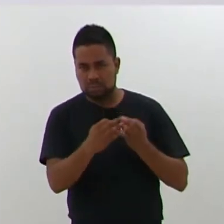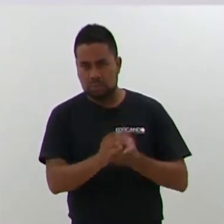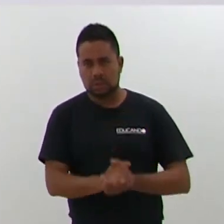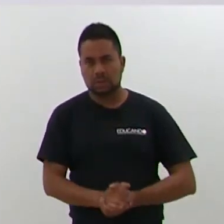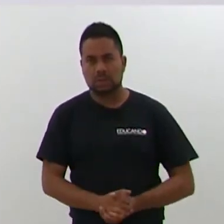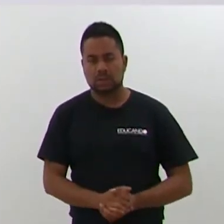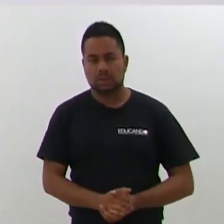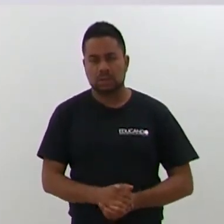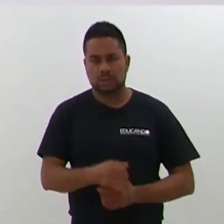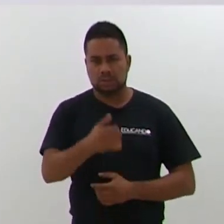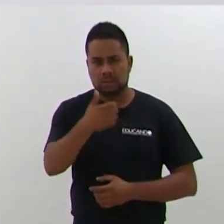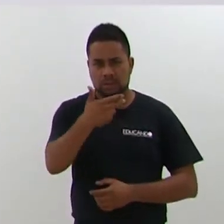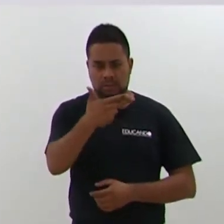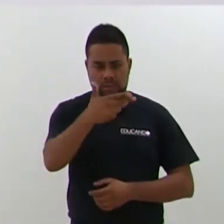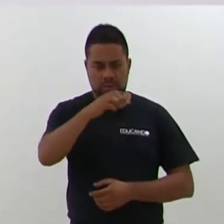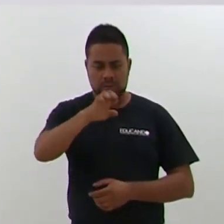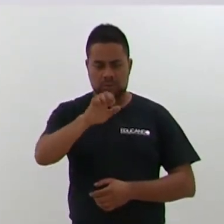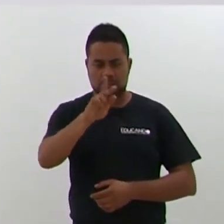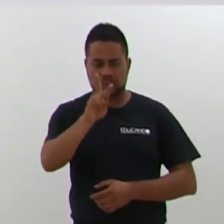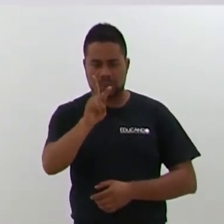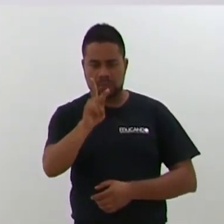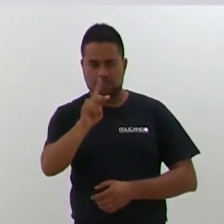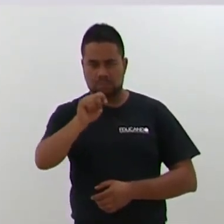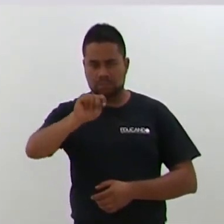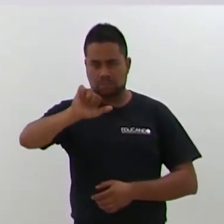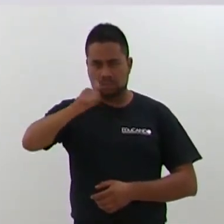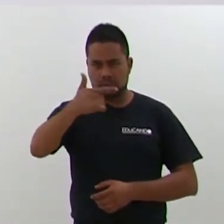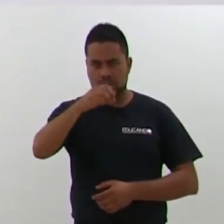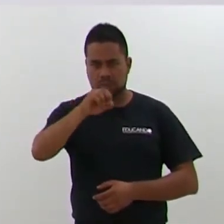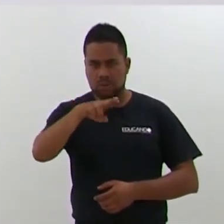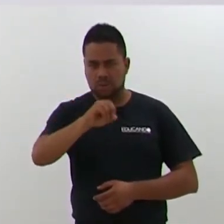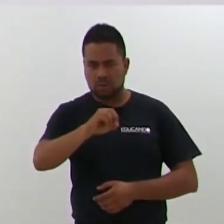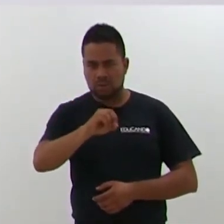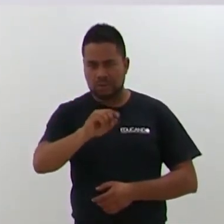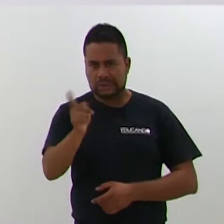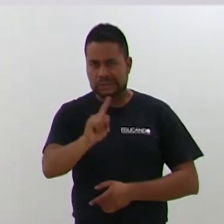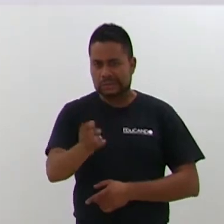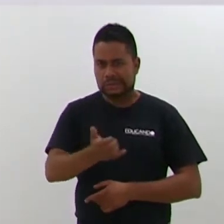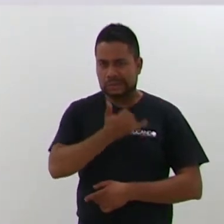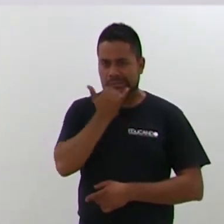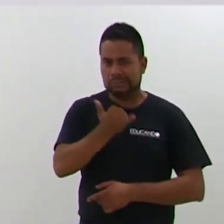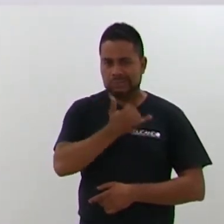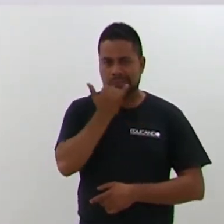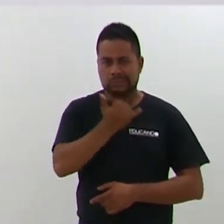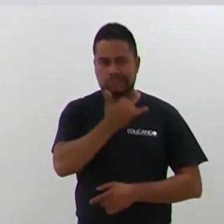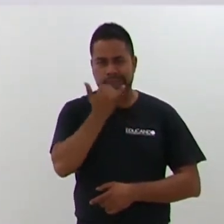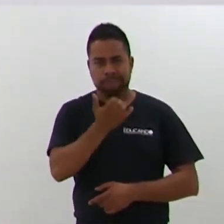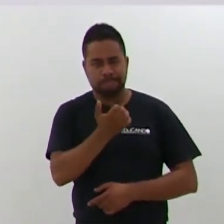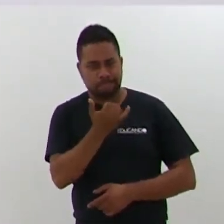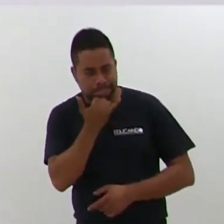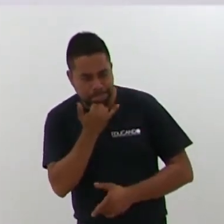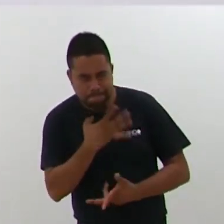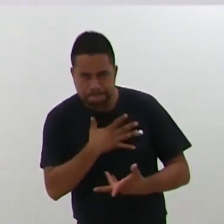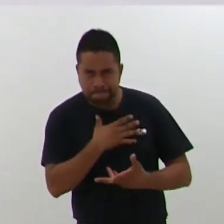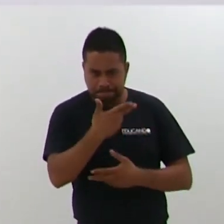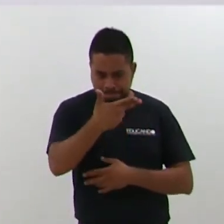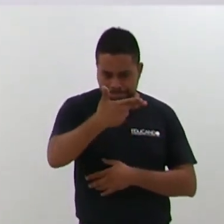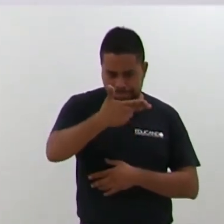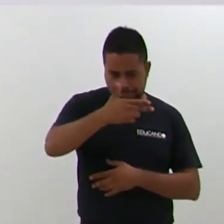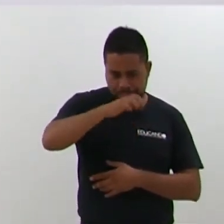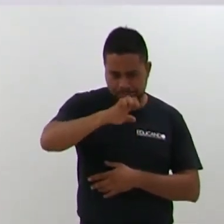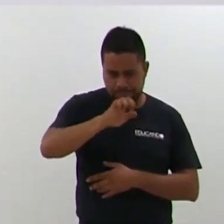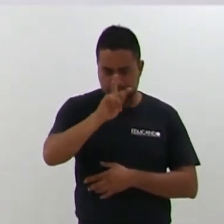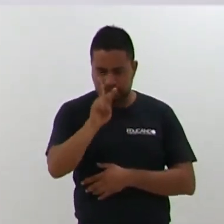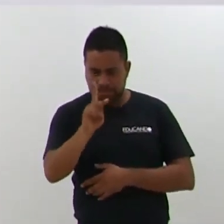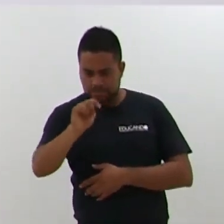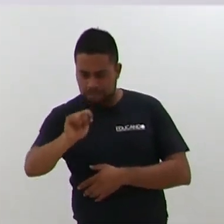hectágono, ¿no, verdad? No, aquí estamos mal. Aquí estamos muy mal. Hepta, vamos a ver. Hepta